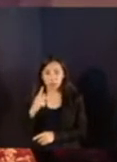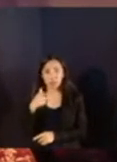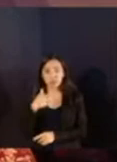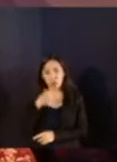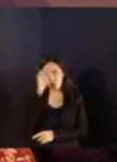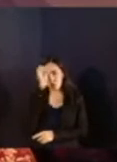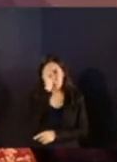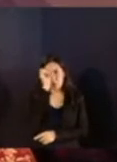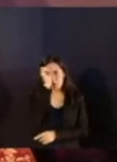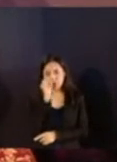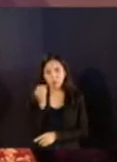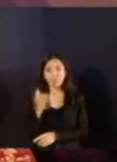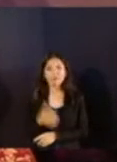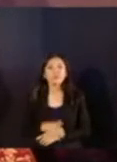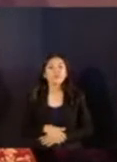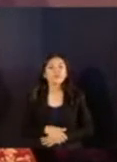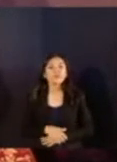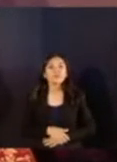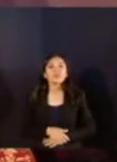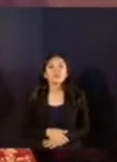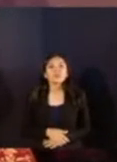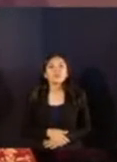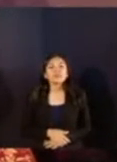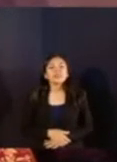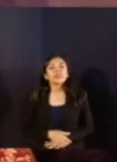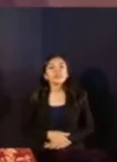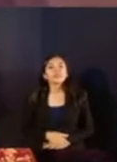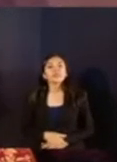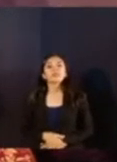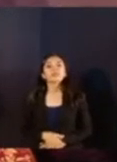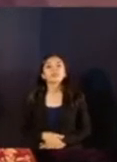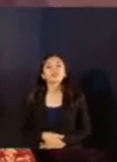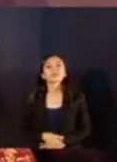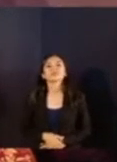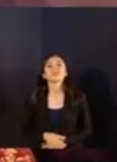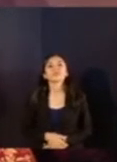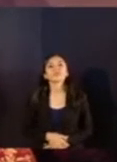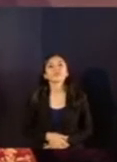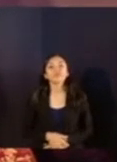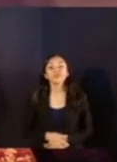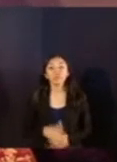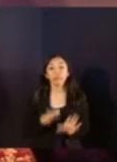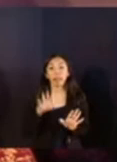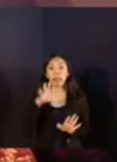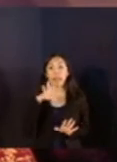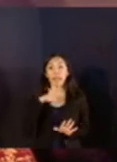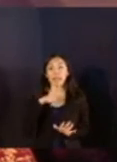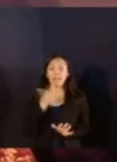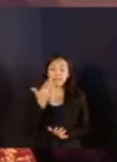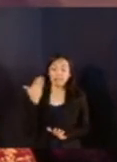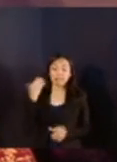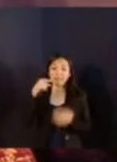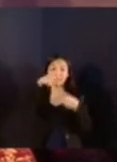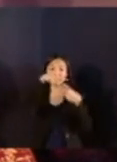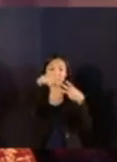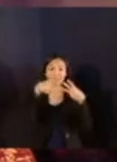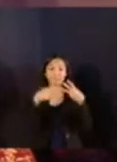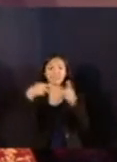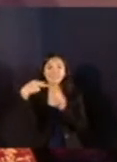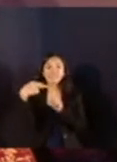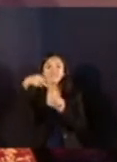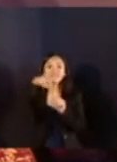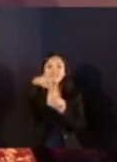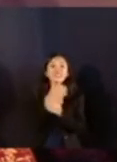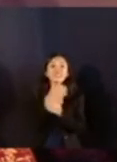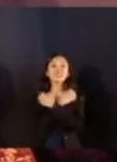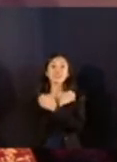también de que en realidad estuvieron en pugna 3 enfoques educativos. 1,